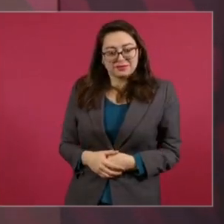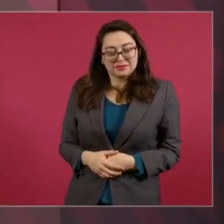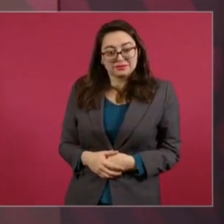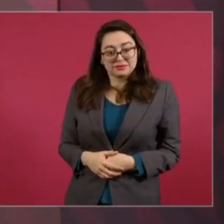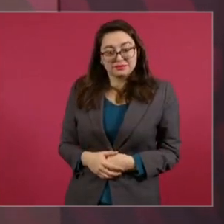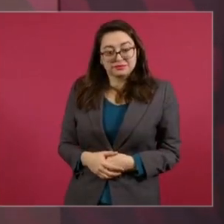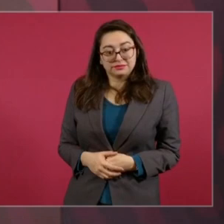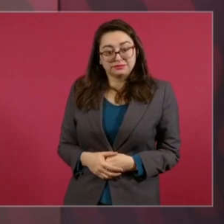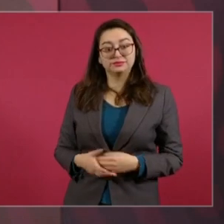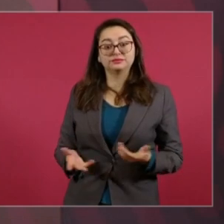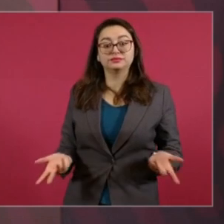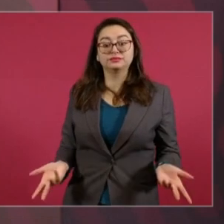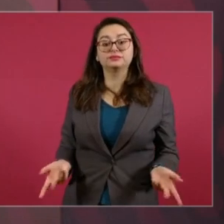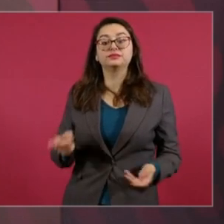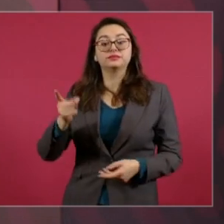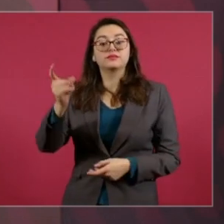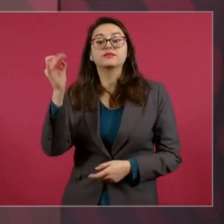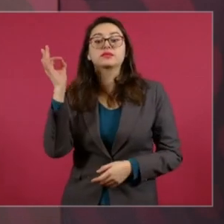creer,